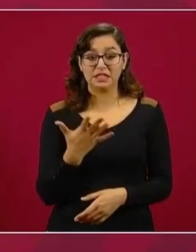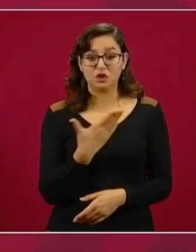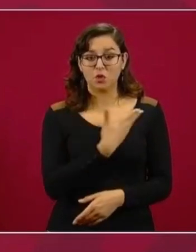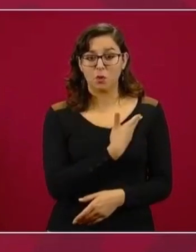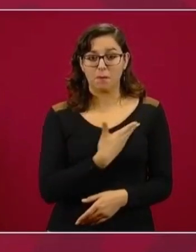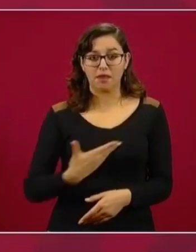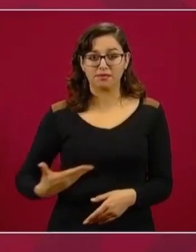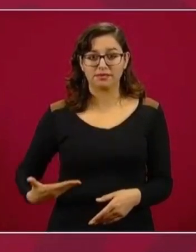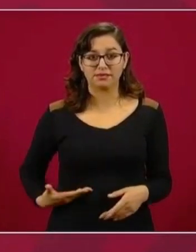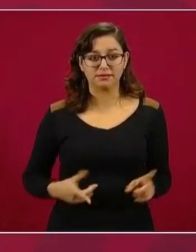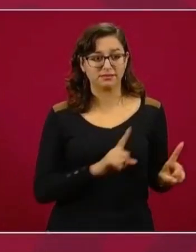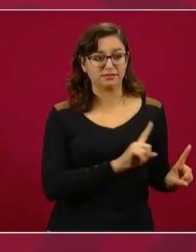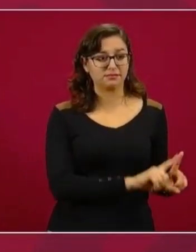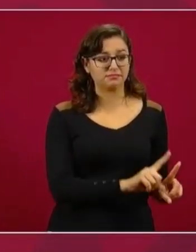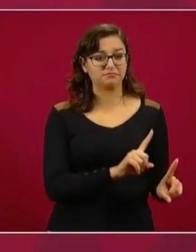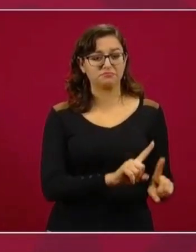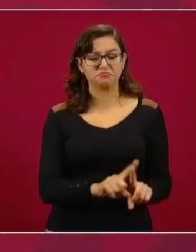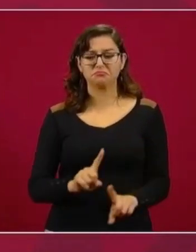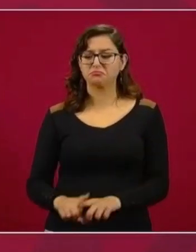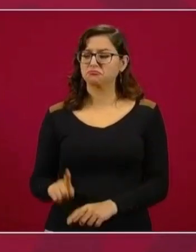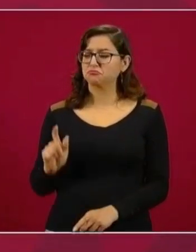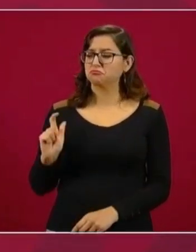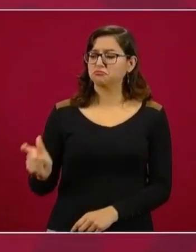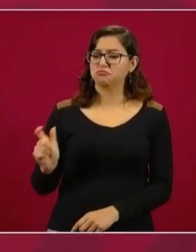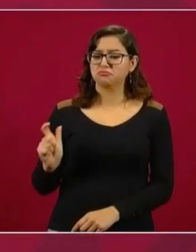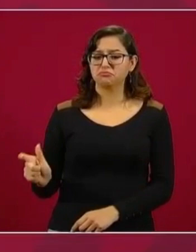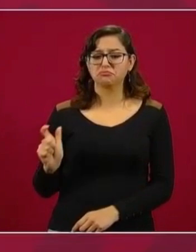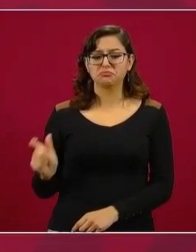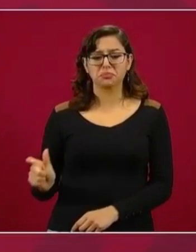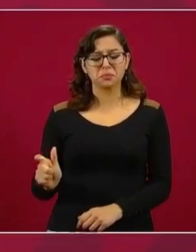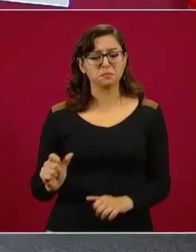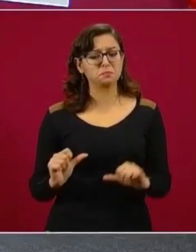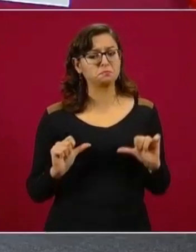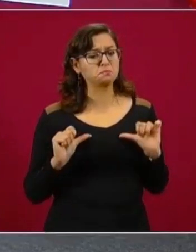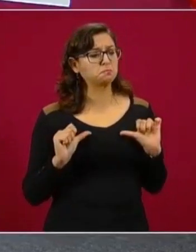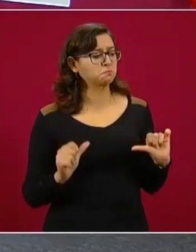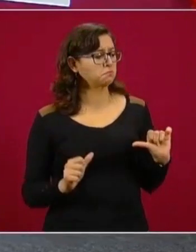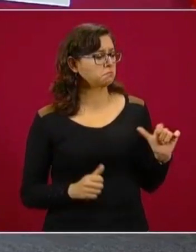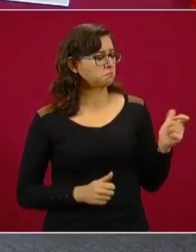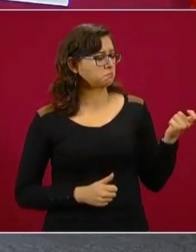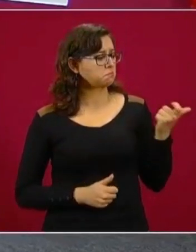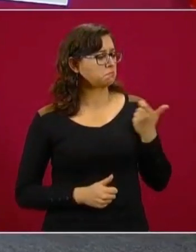viviendo al amparo del poder público,